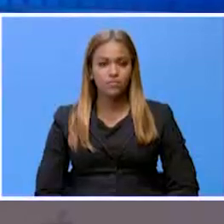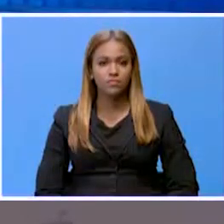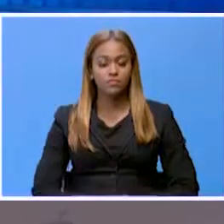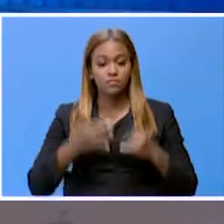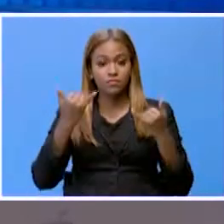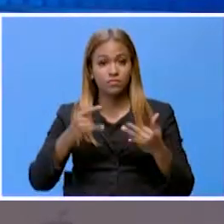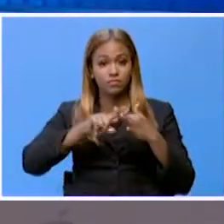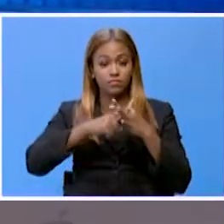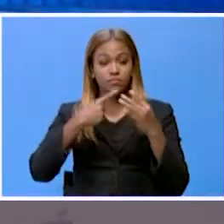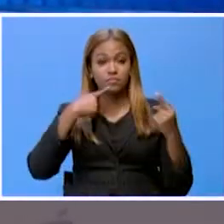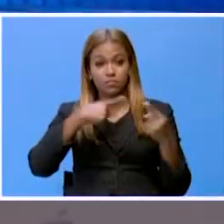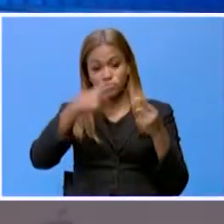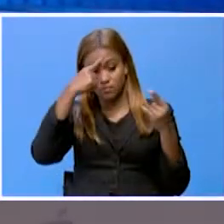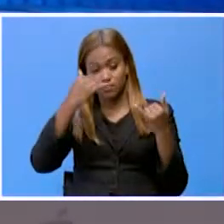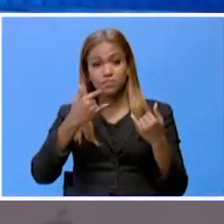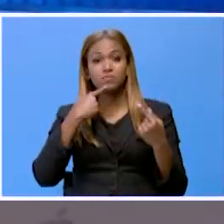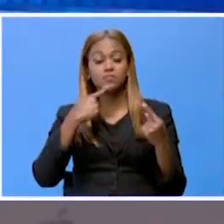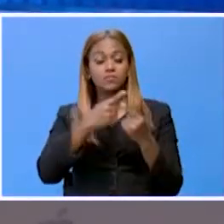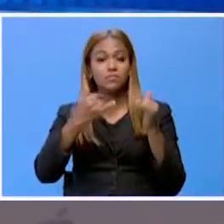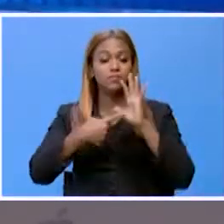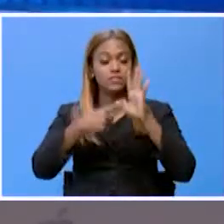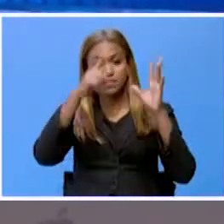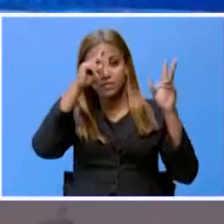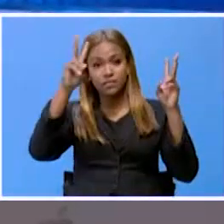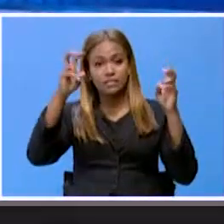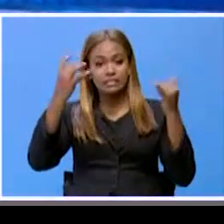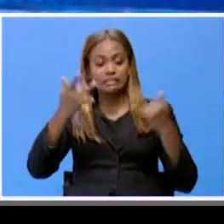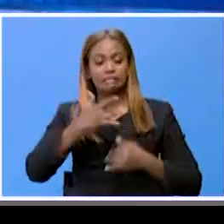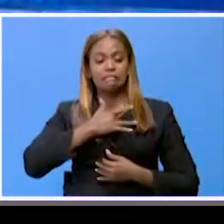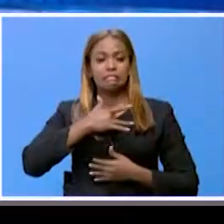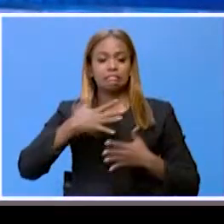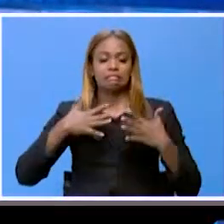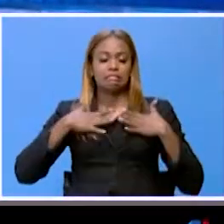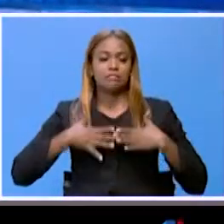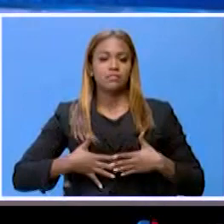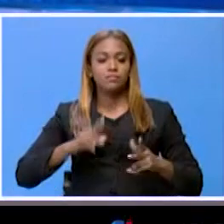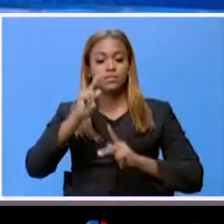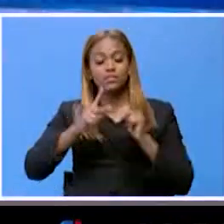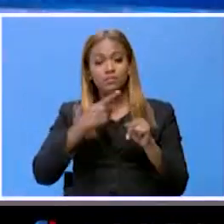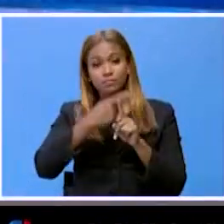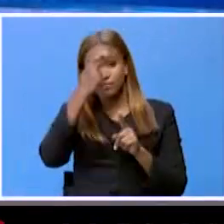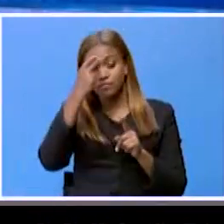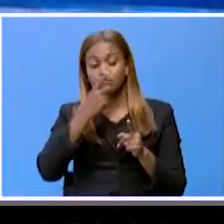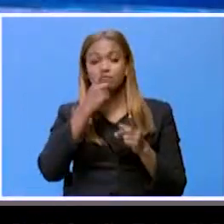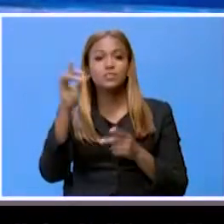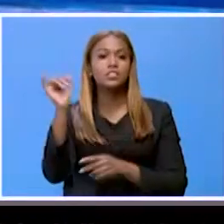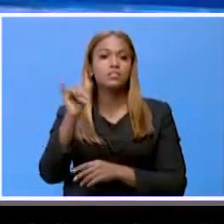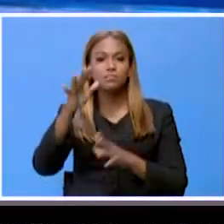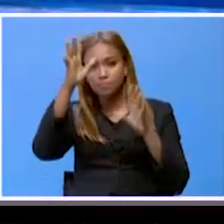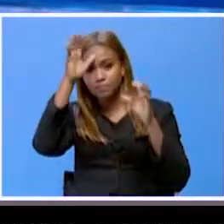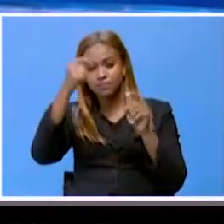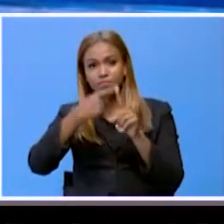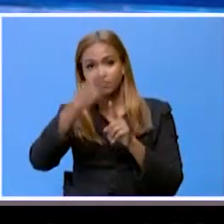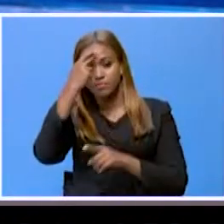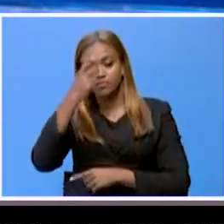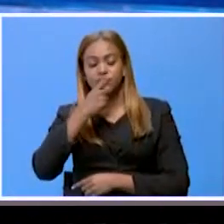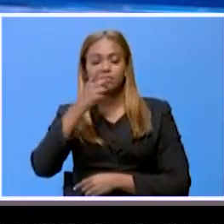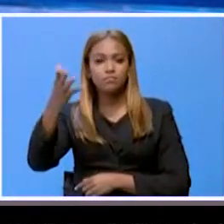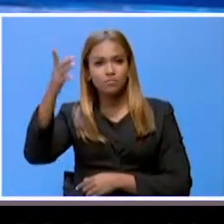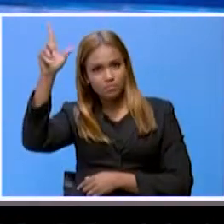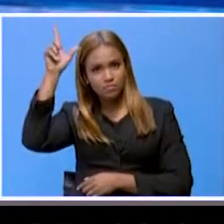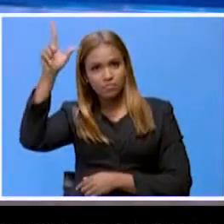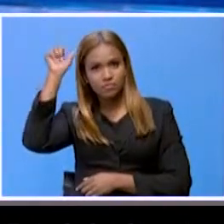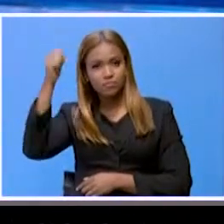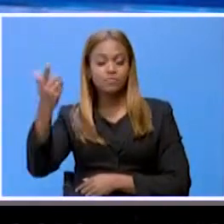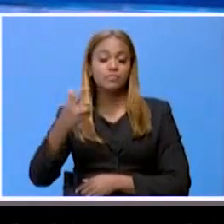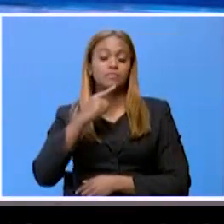Amigos, iniciamos esta emisión de noticias con el tema que ha consternado a la población dominicana, al igual que al presidente de la República, Luis Abinader,